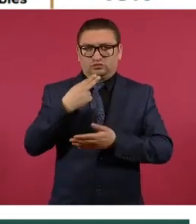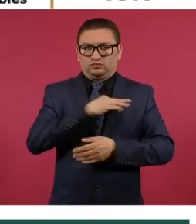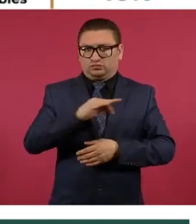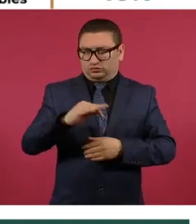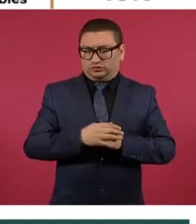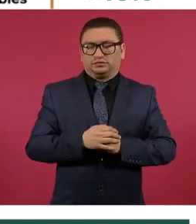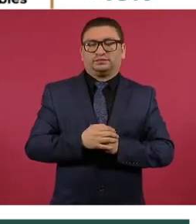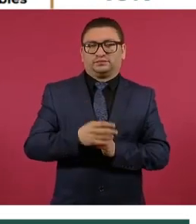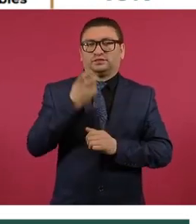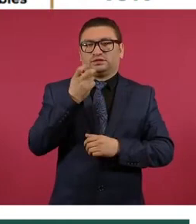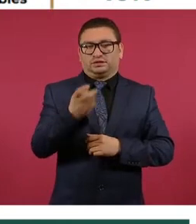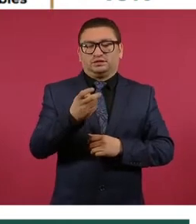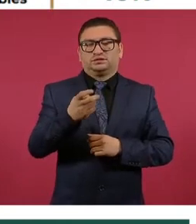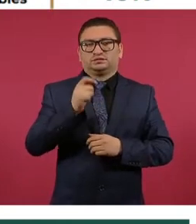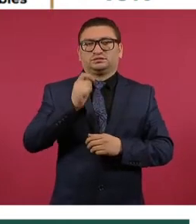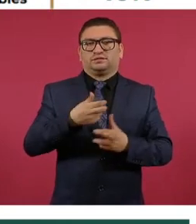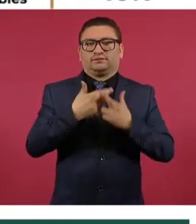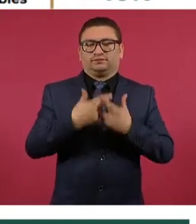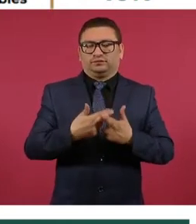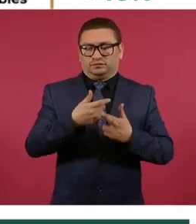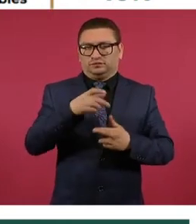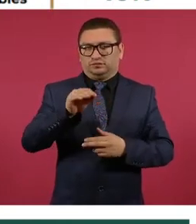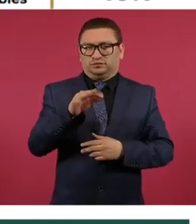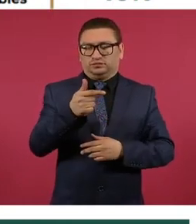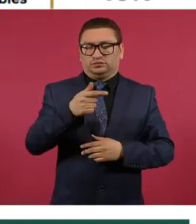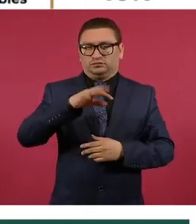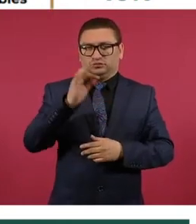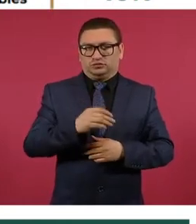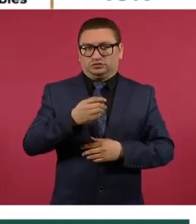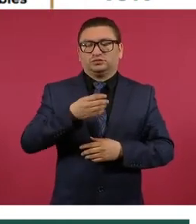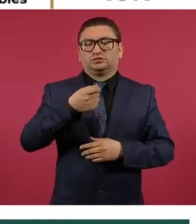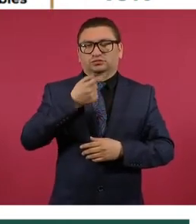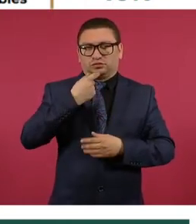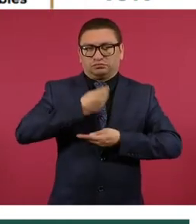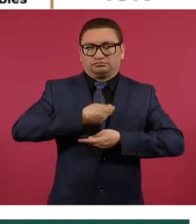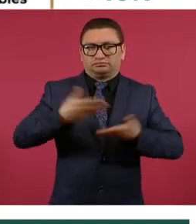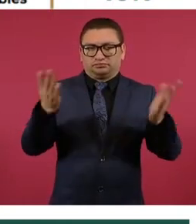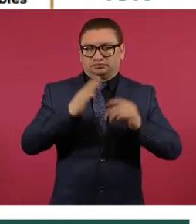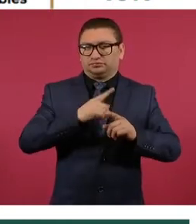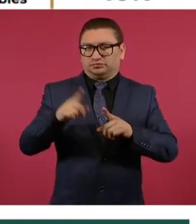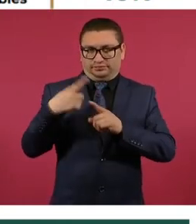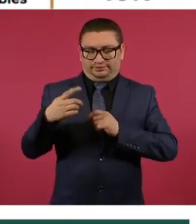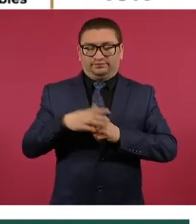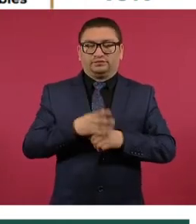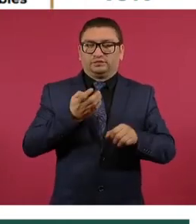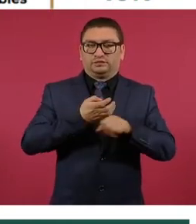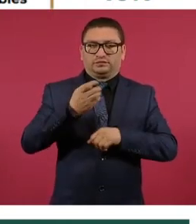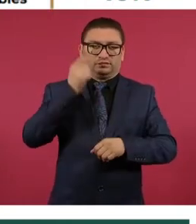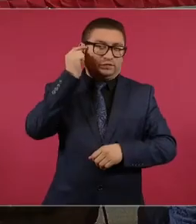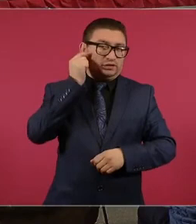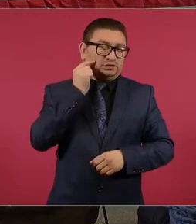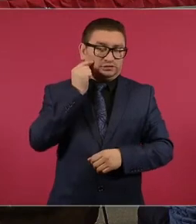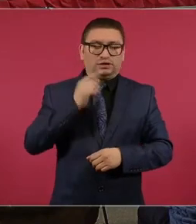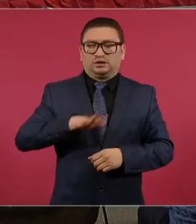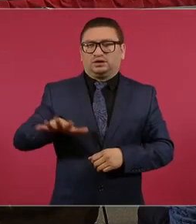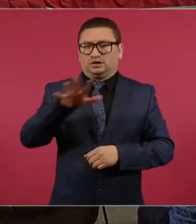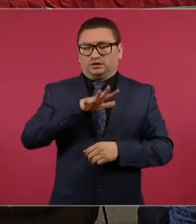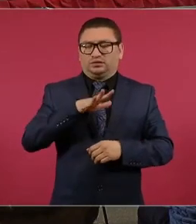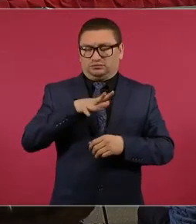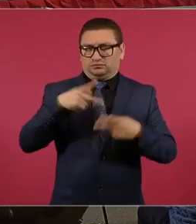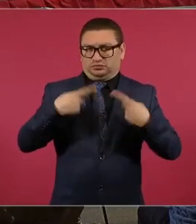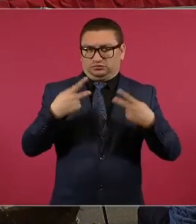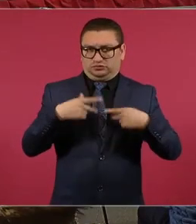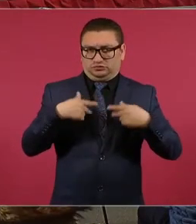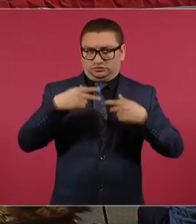y se está reportando un abasto del 97 por. eh en el Estado de Guerrero El incremento de